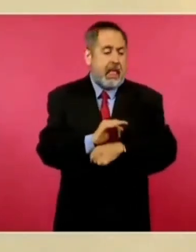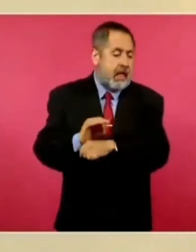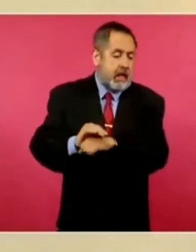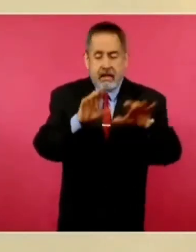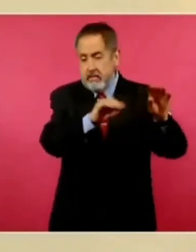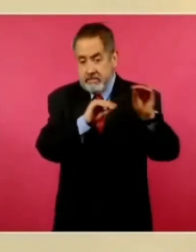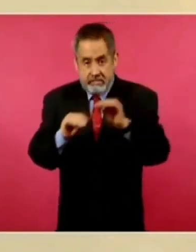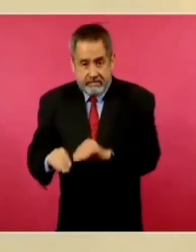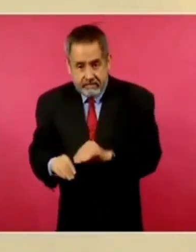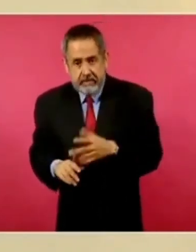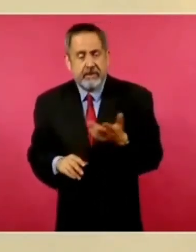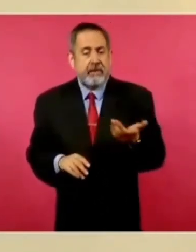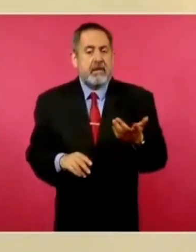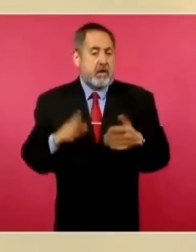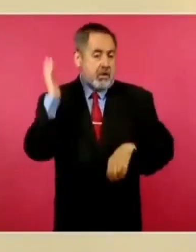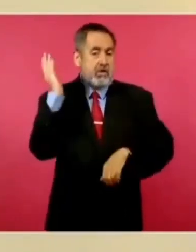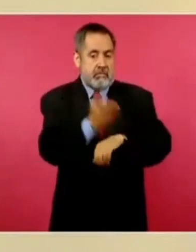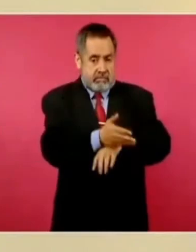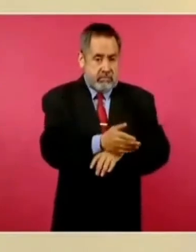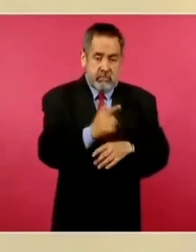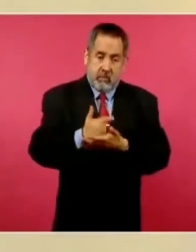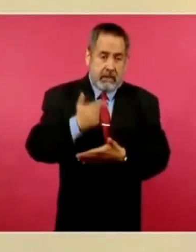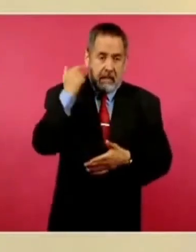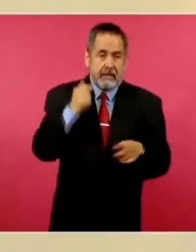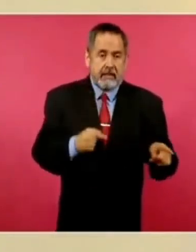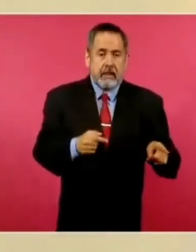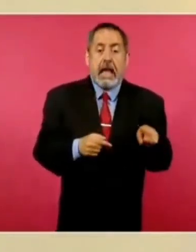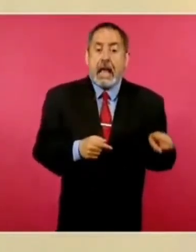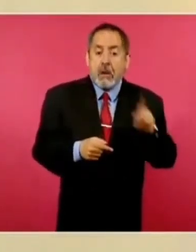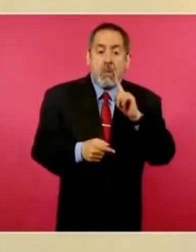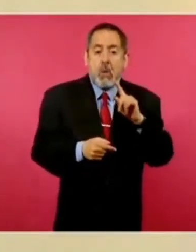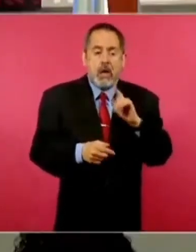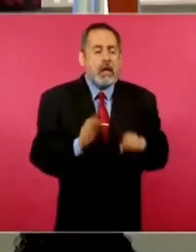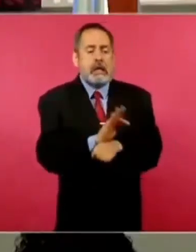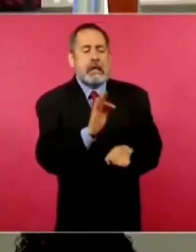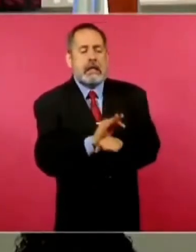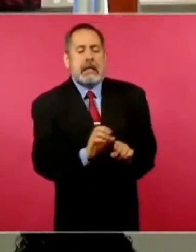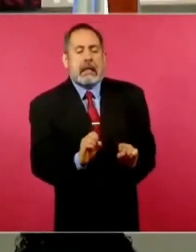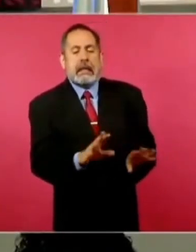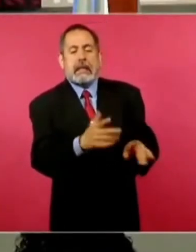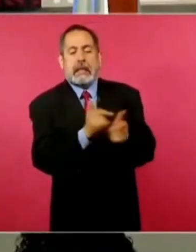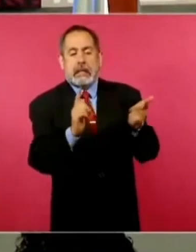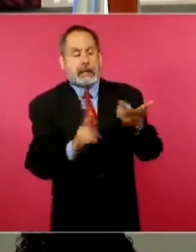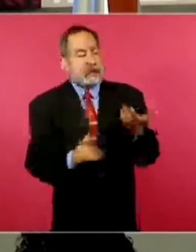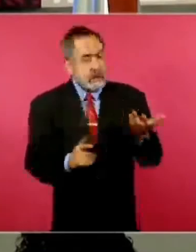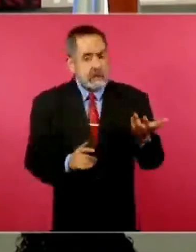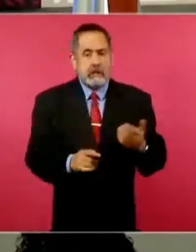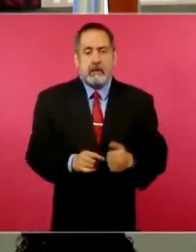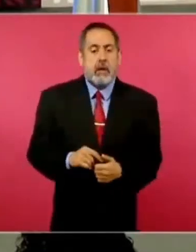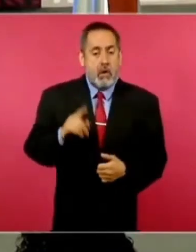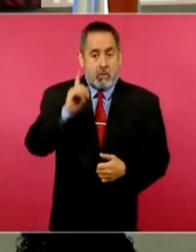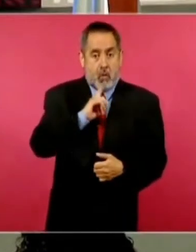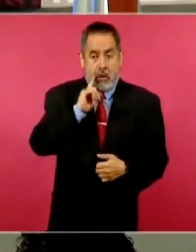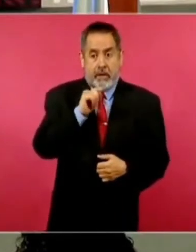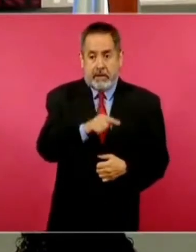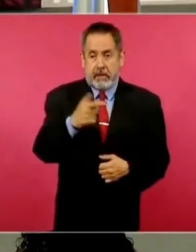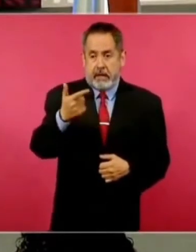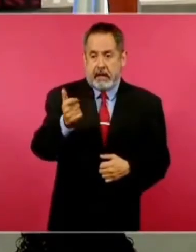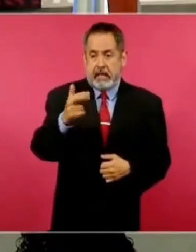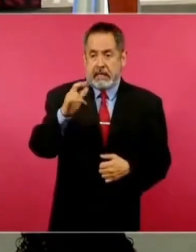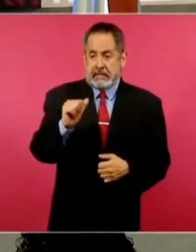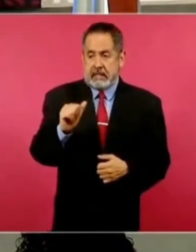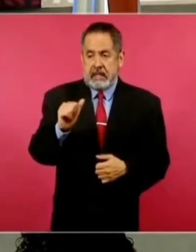delictuosa ambos con penalidad agravada eh aquí la jueza eh García